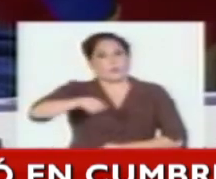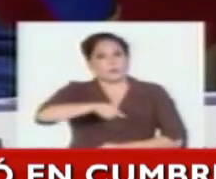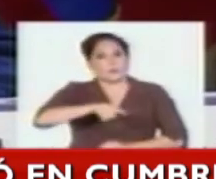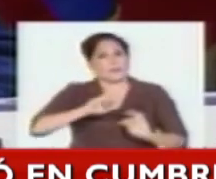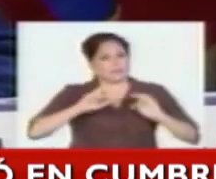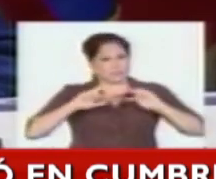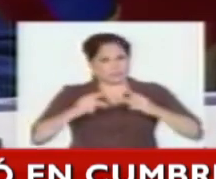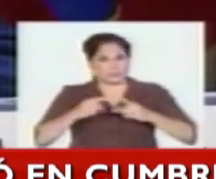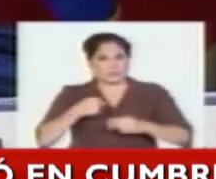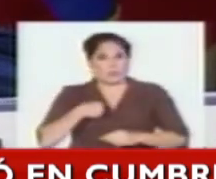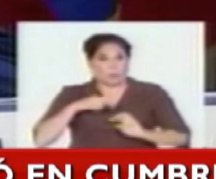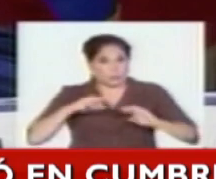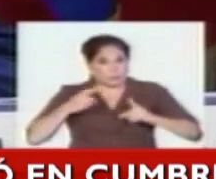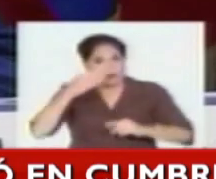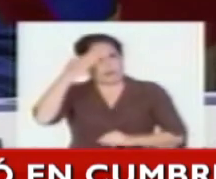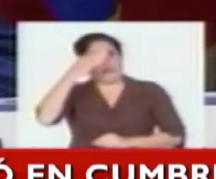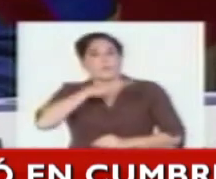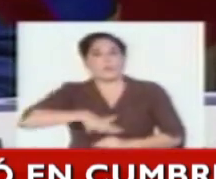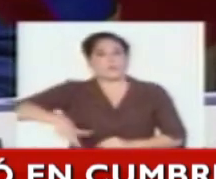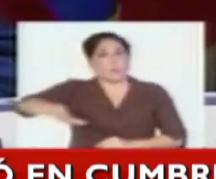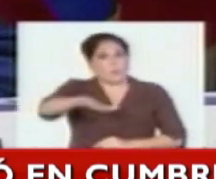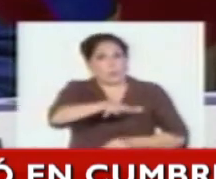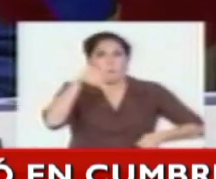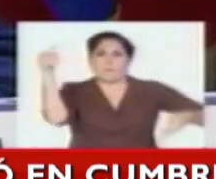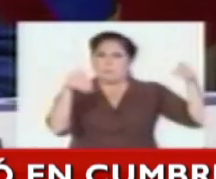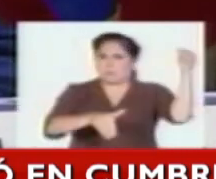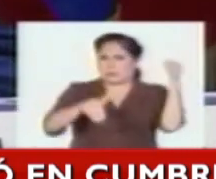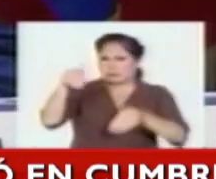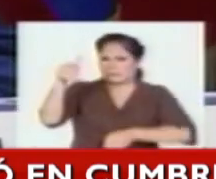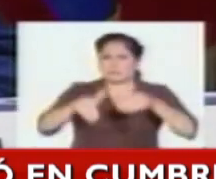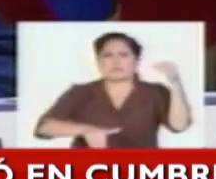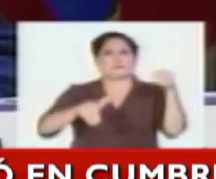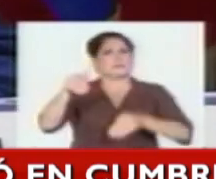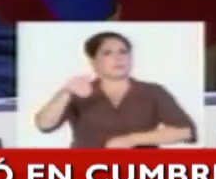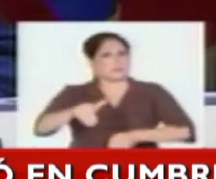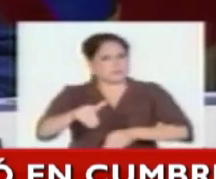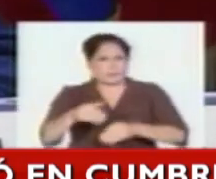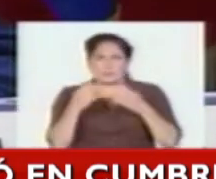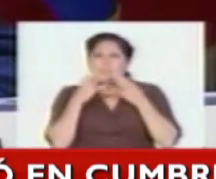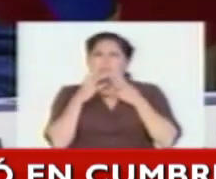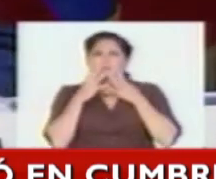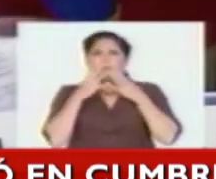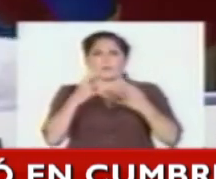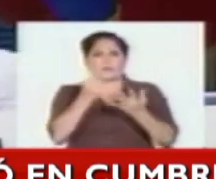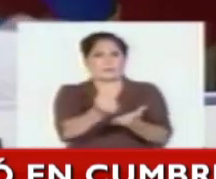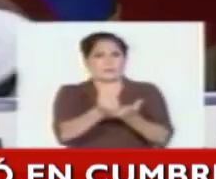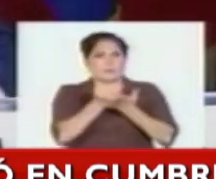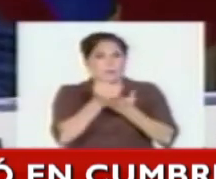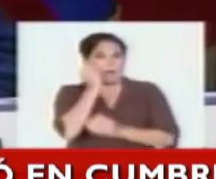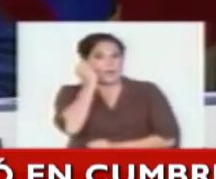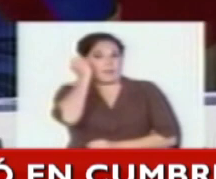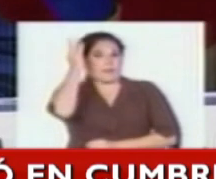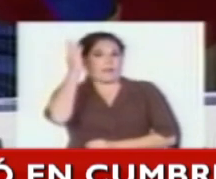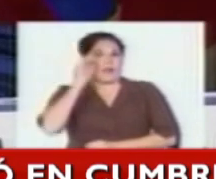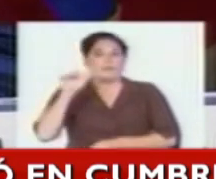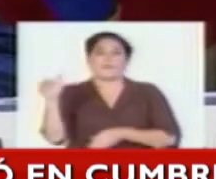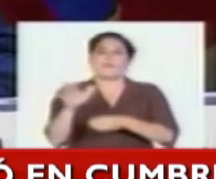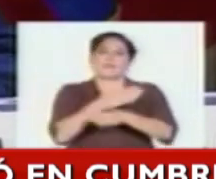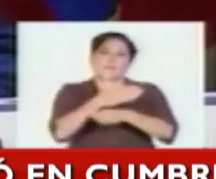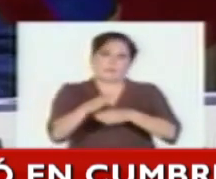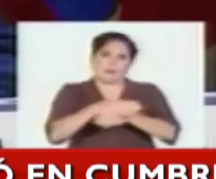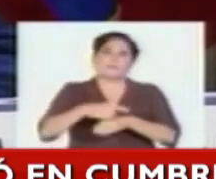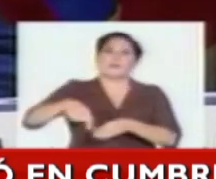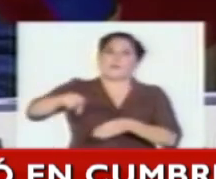les agradezco a todos los que han participado y han hecho importantes aportes a ustedes los que han estado